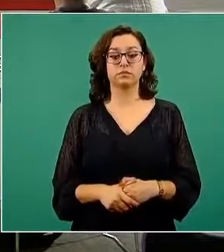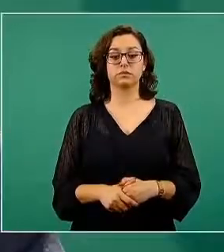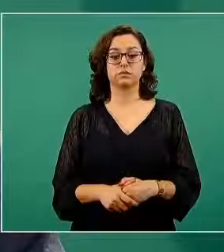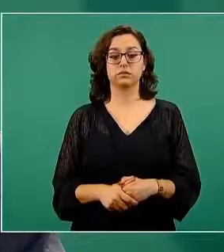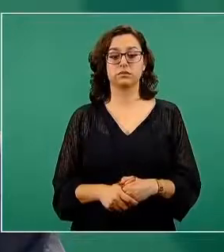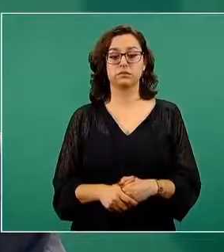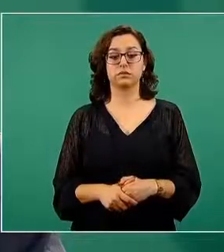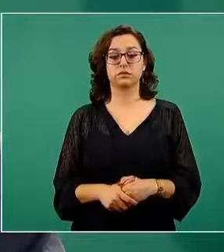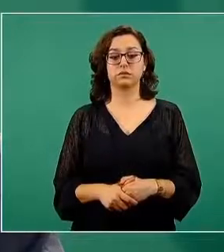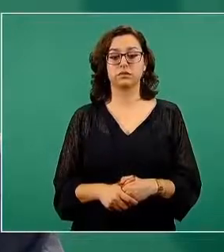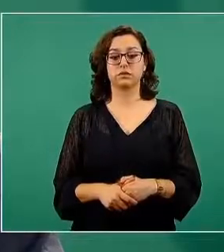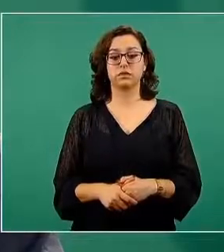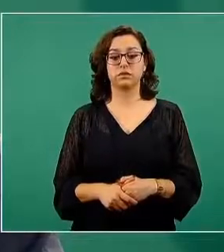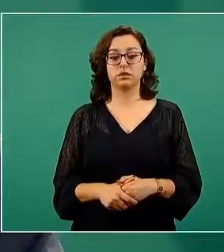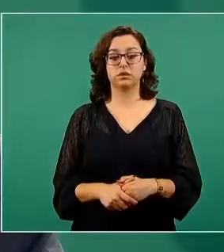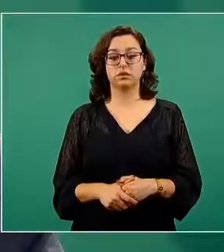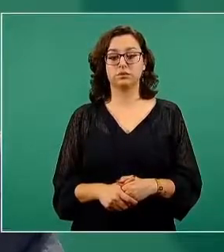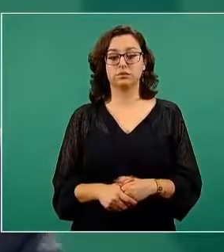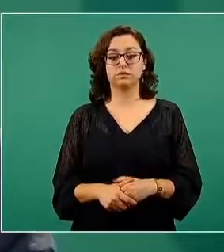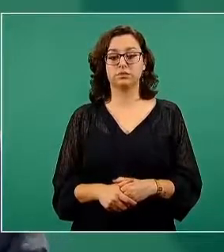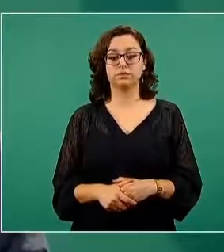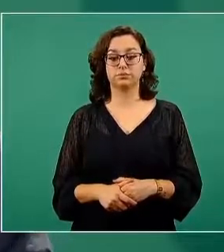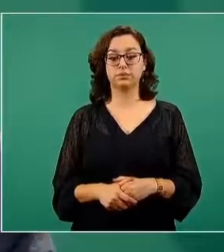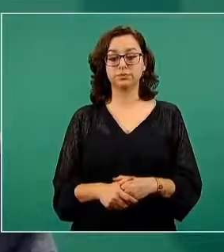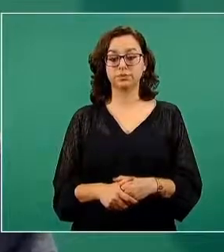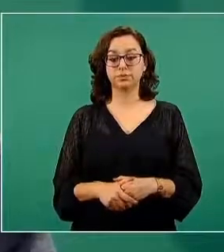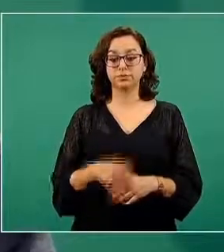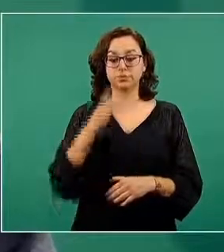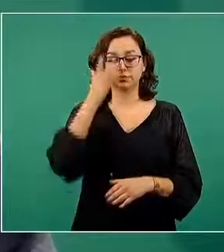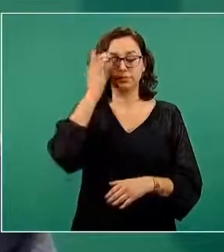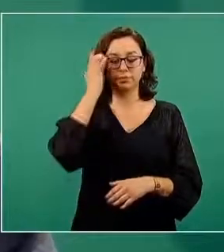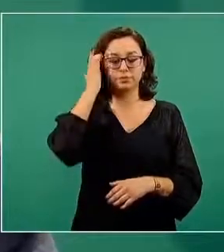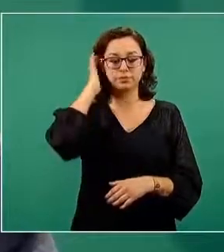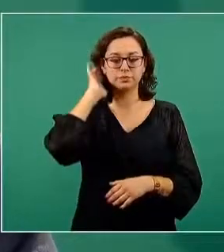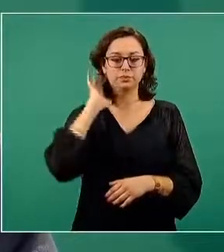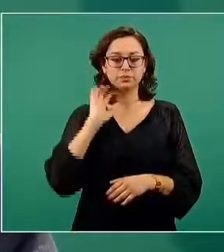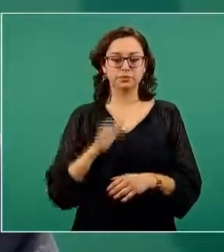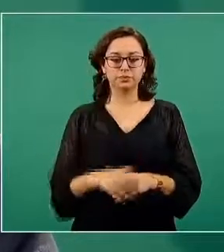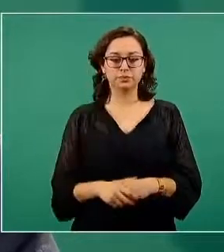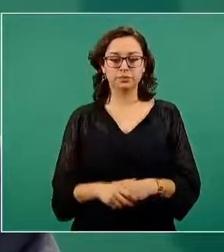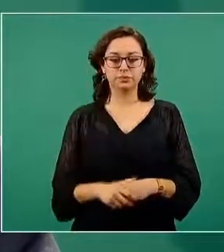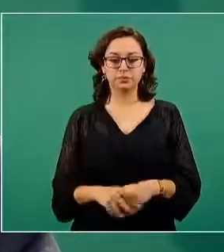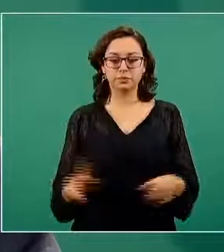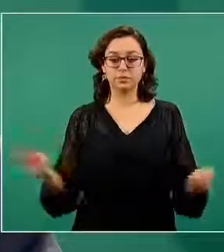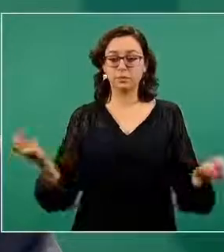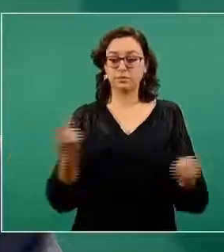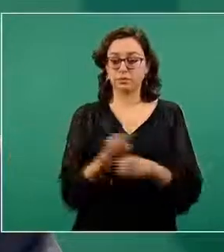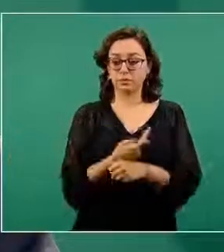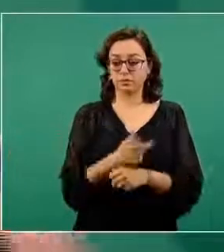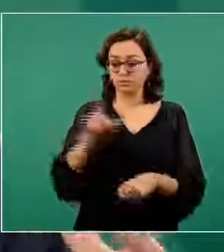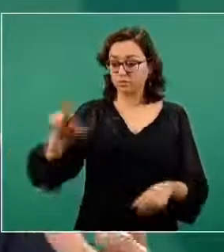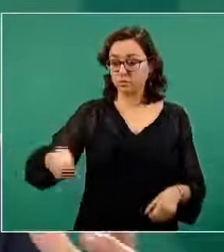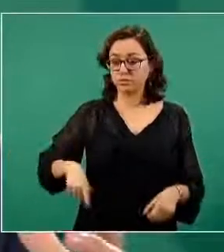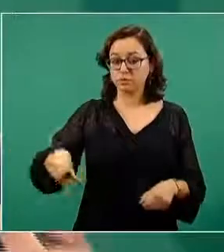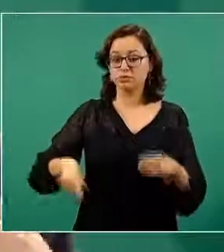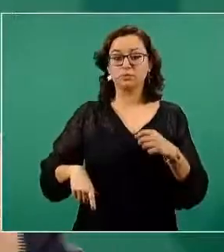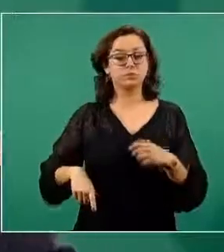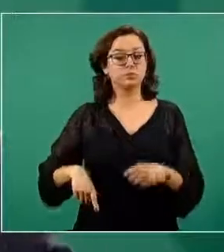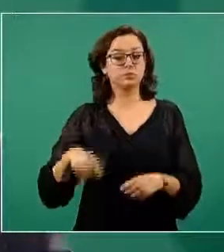El gobierno tiene la oportunidad que con una sola disposición administrativa puede